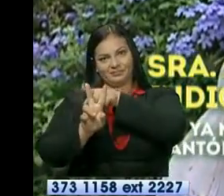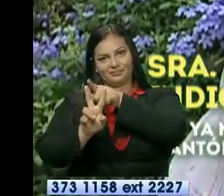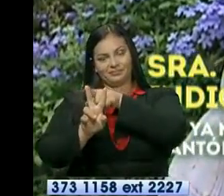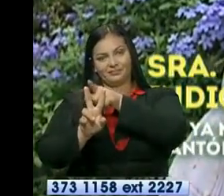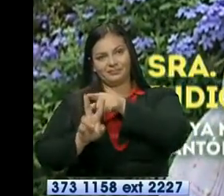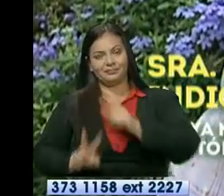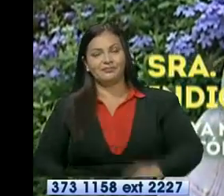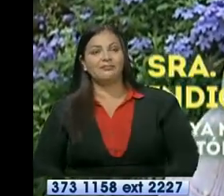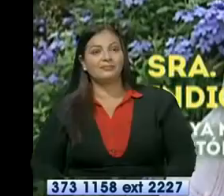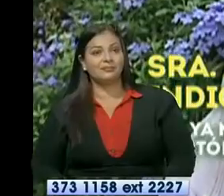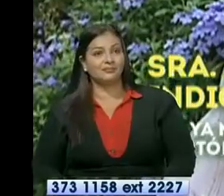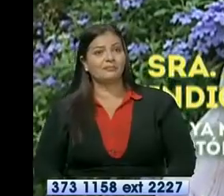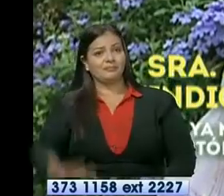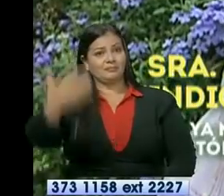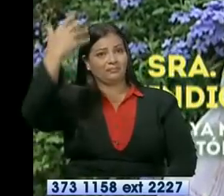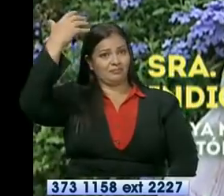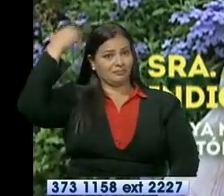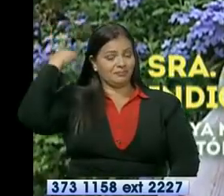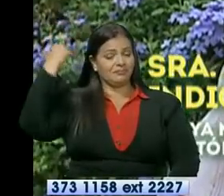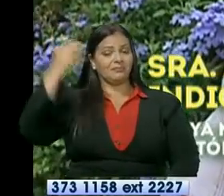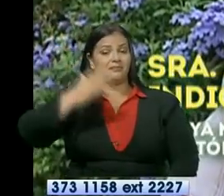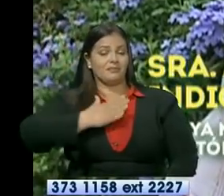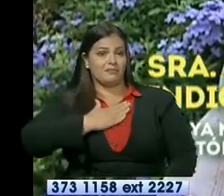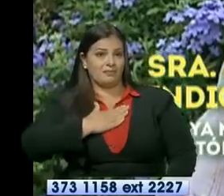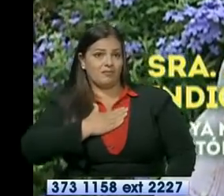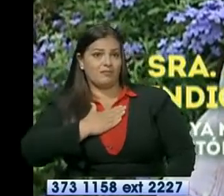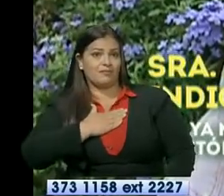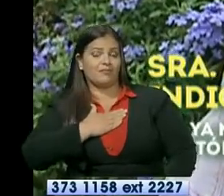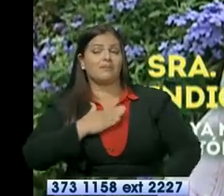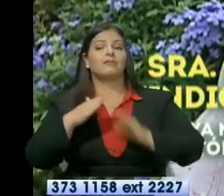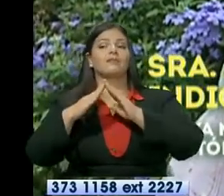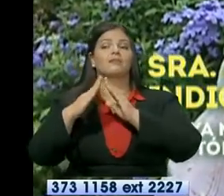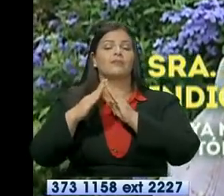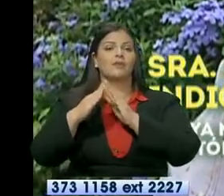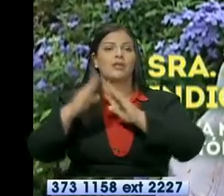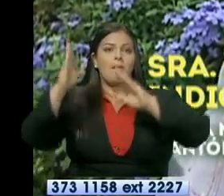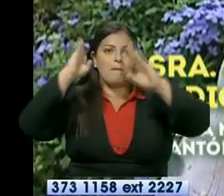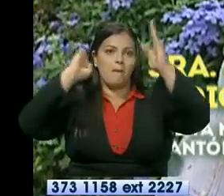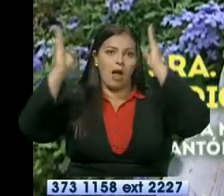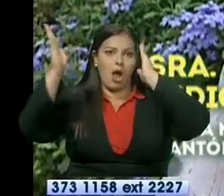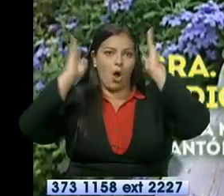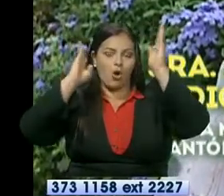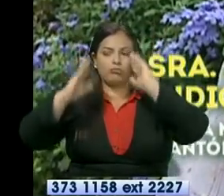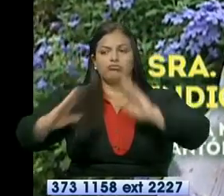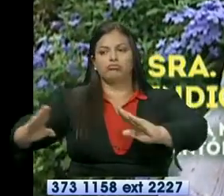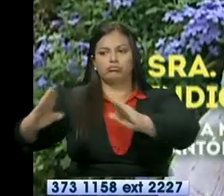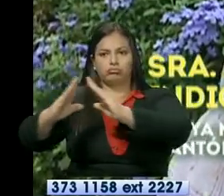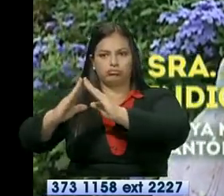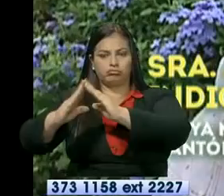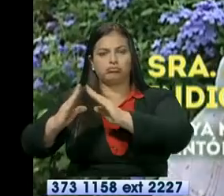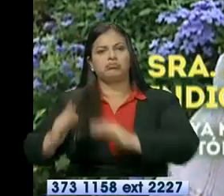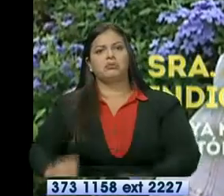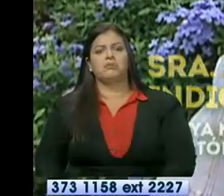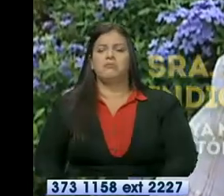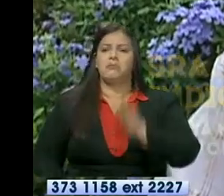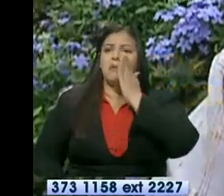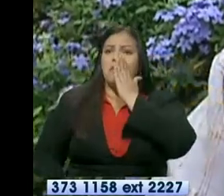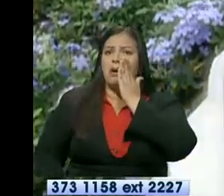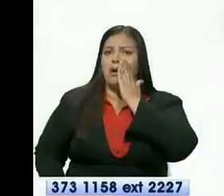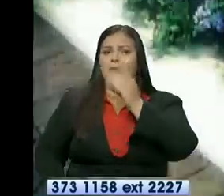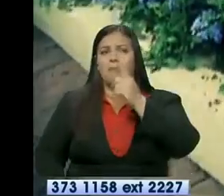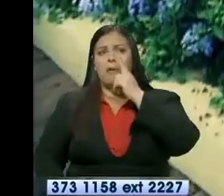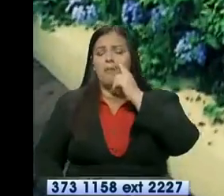mamá. Después ellos ya fallecieron y nos quedamos pues nosotros